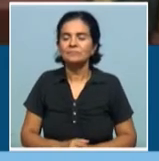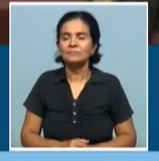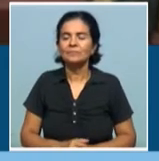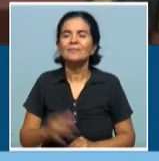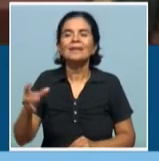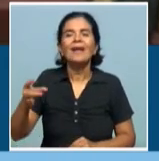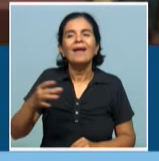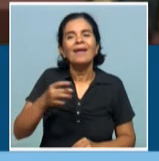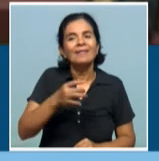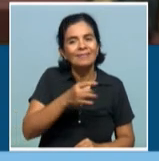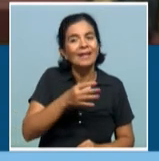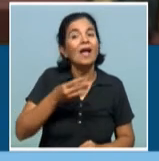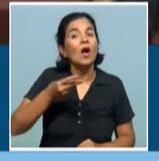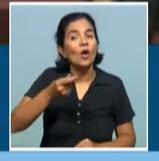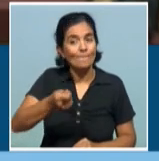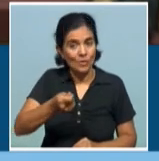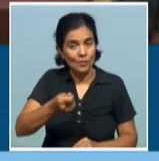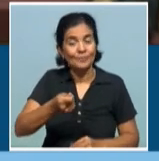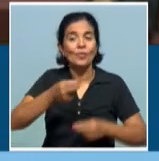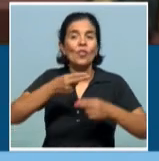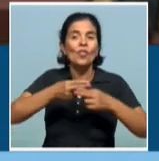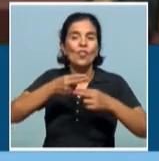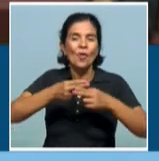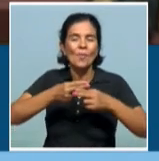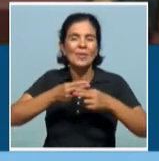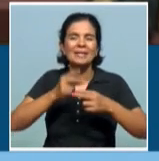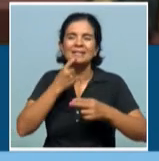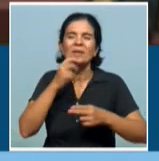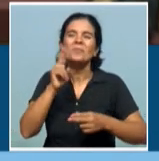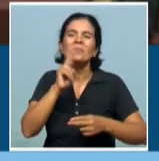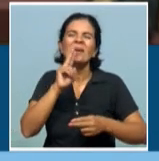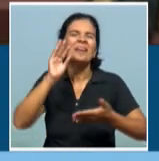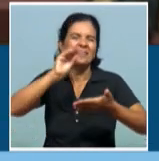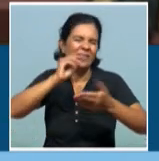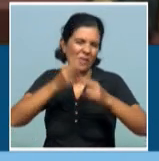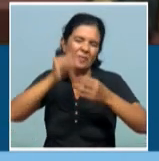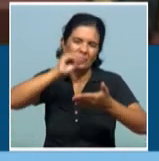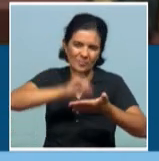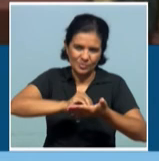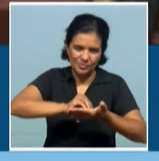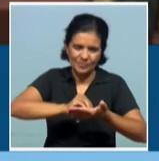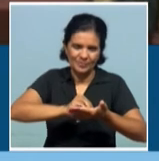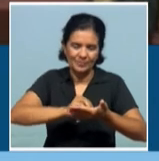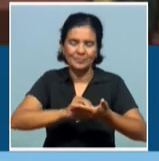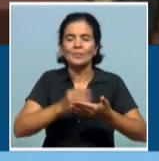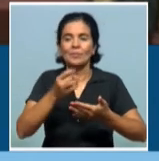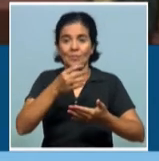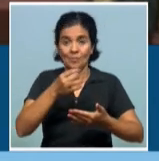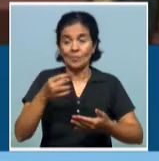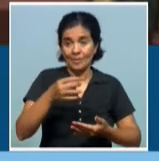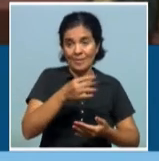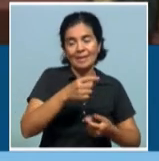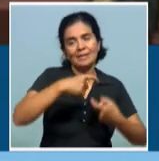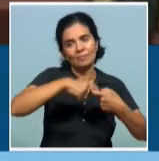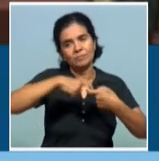un tren. Le pusimos la Puntana, una máquina, y con unos vagones. Y ese